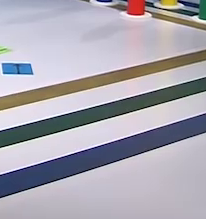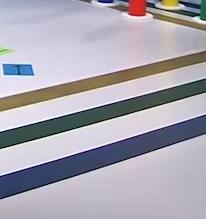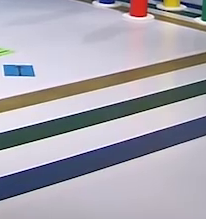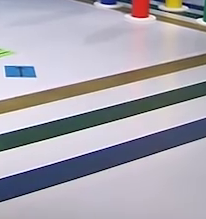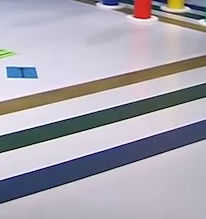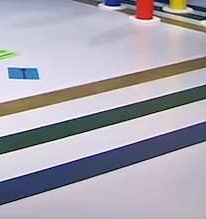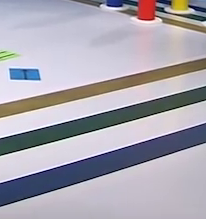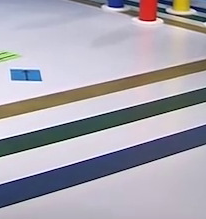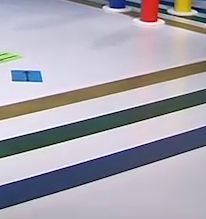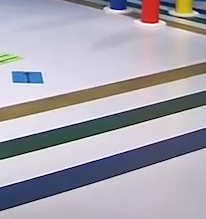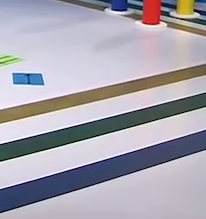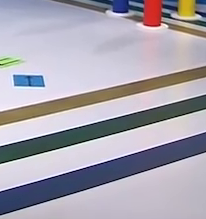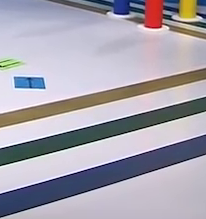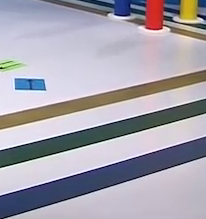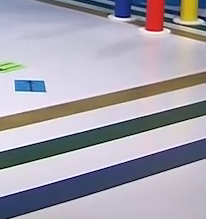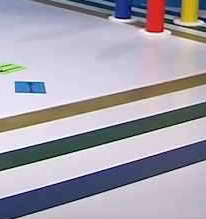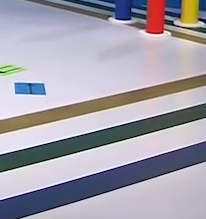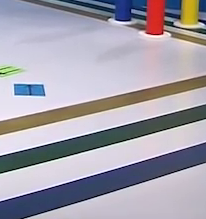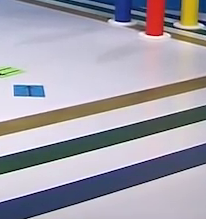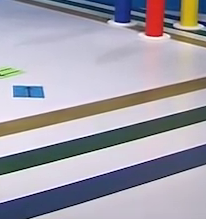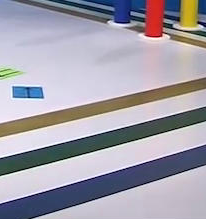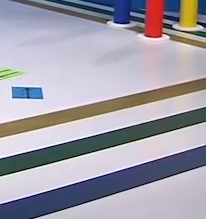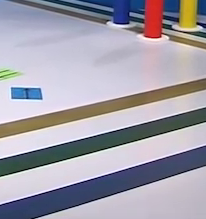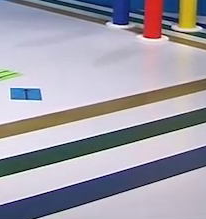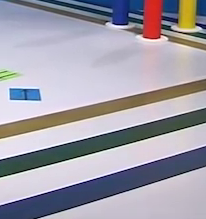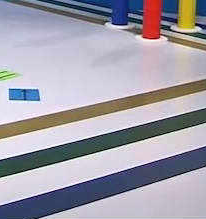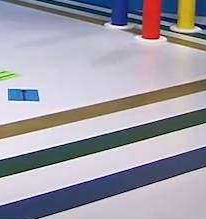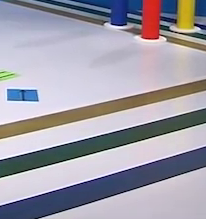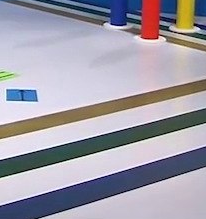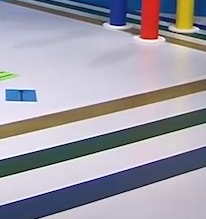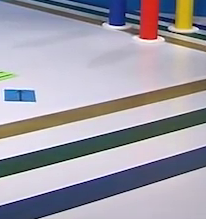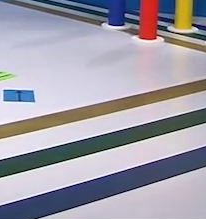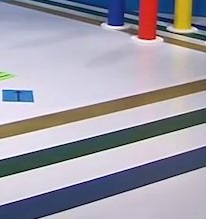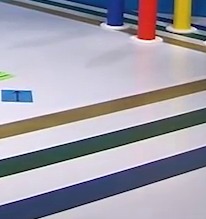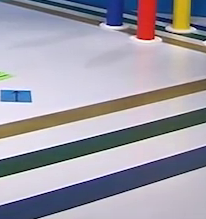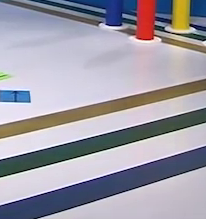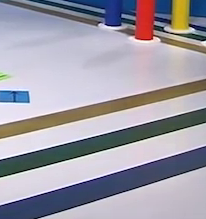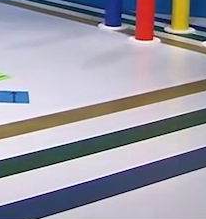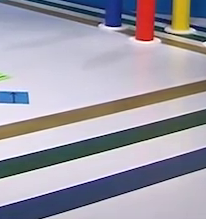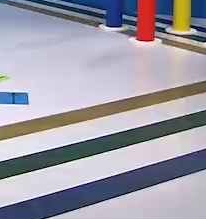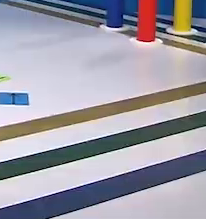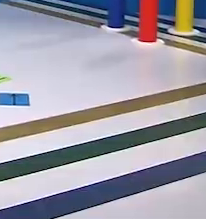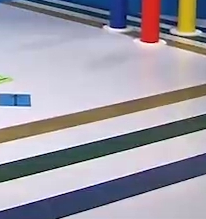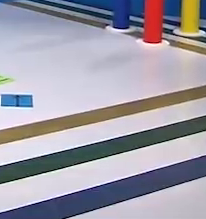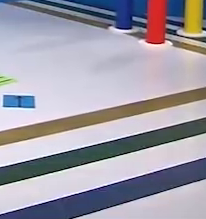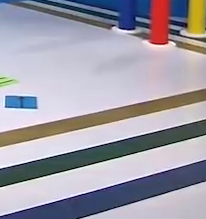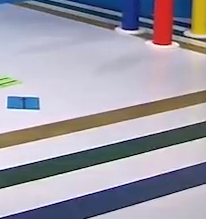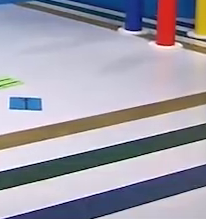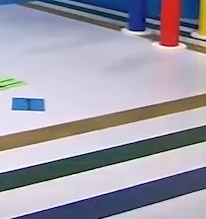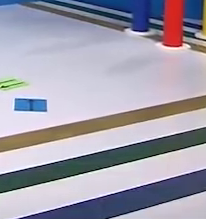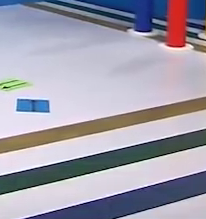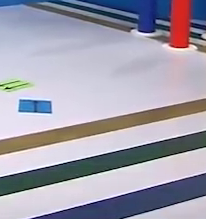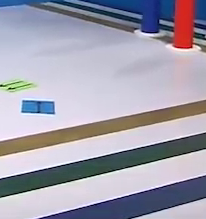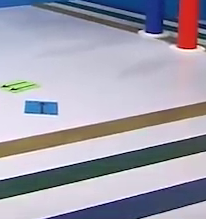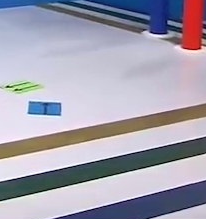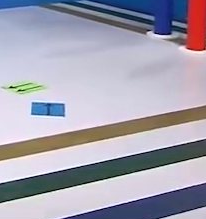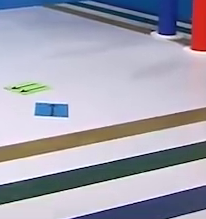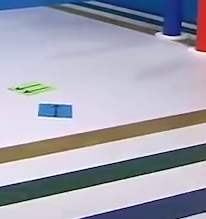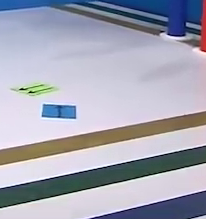¡Ay! Y un giro. ¡Sí! Bien. ¿Qué te parece si ahora empiezas al revés? Sí. Y nos las movemos.